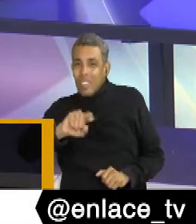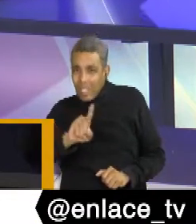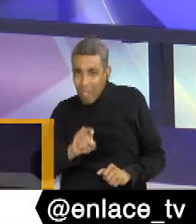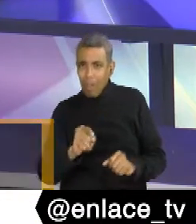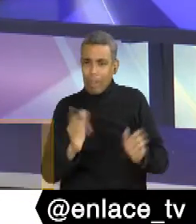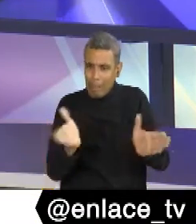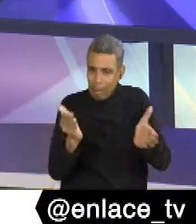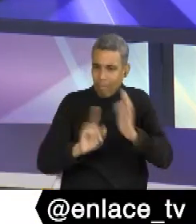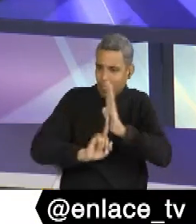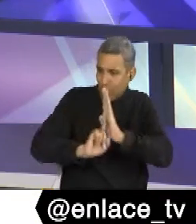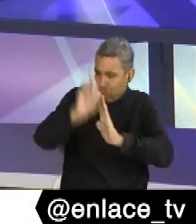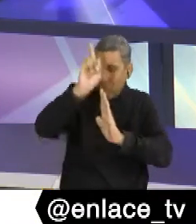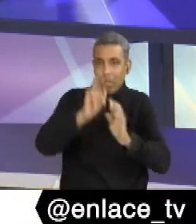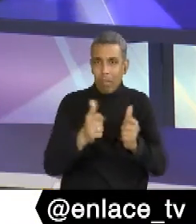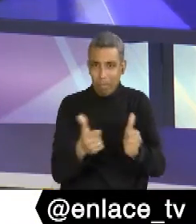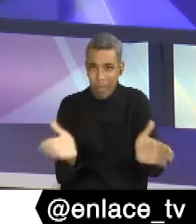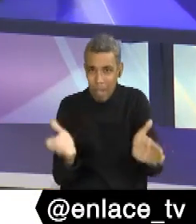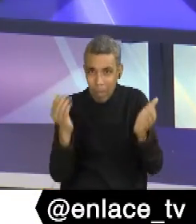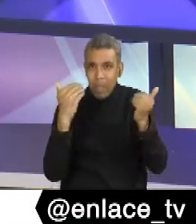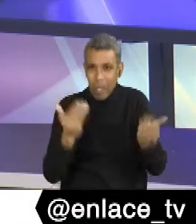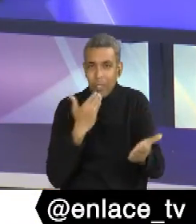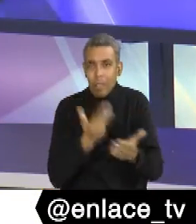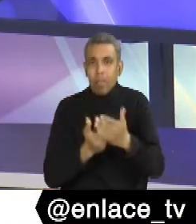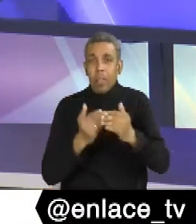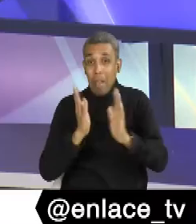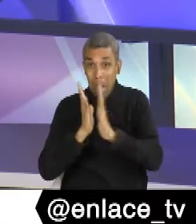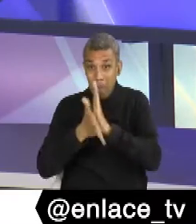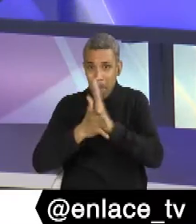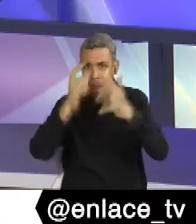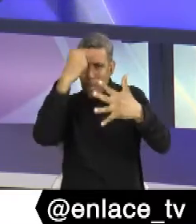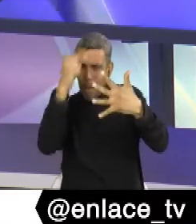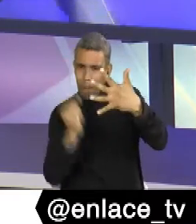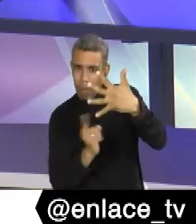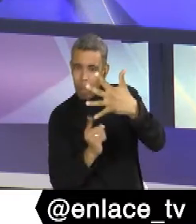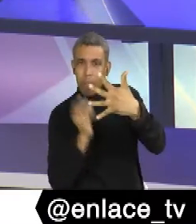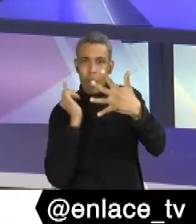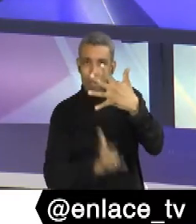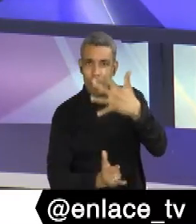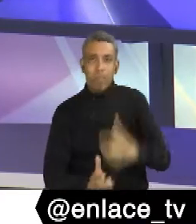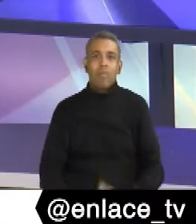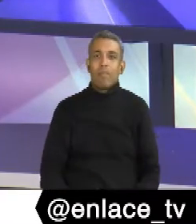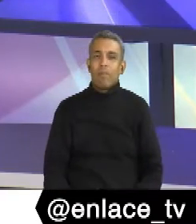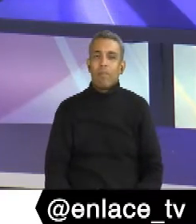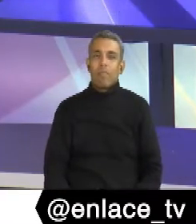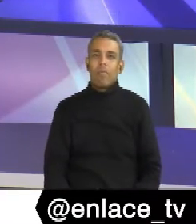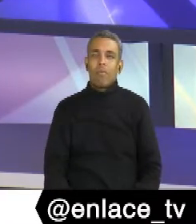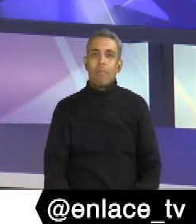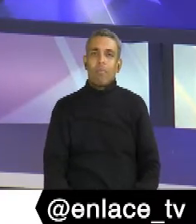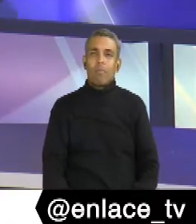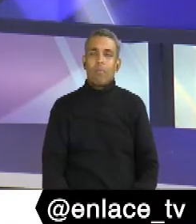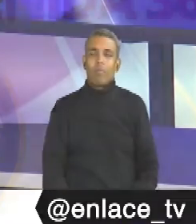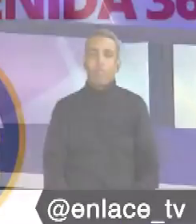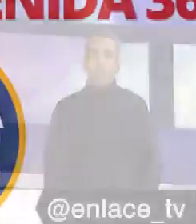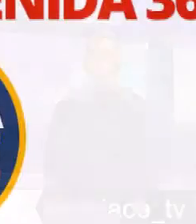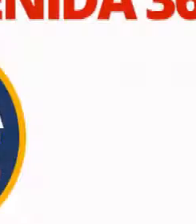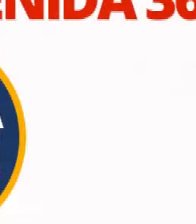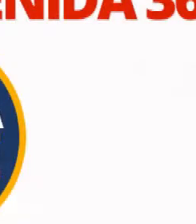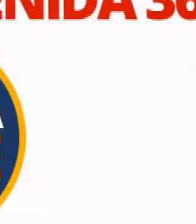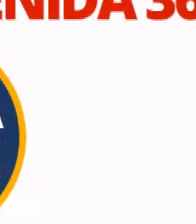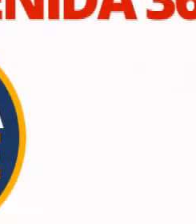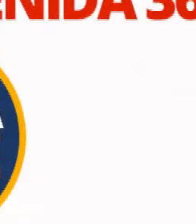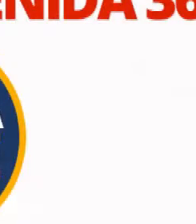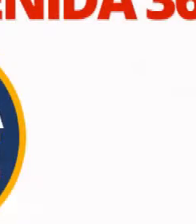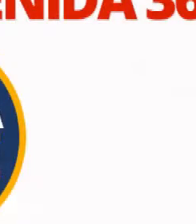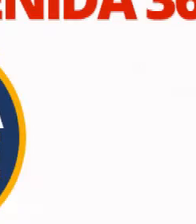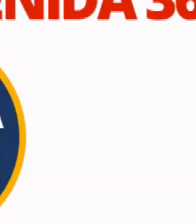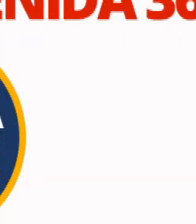ese talento que hay en nuestra tierra. Hasta aquí la información más importante de Barranca Bermeja y la región. Antes de despedirnos, les recuerdo, materiales